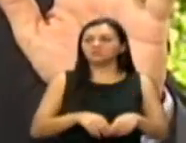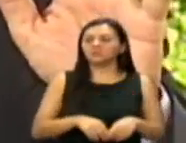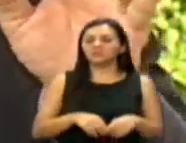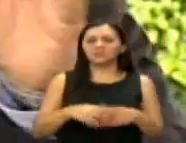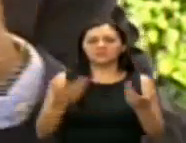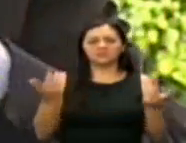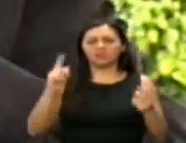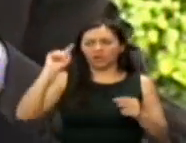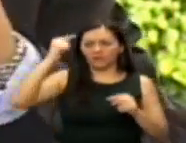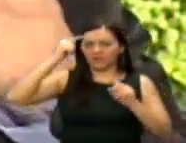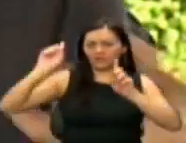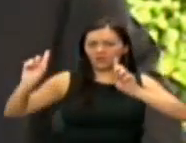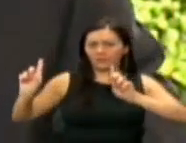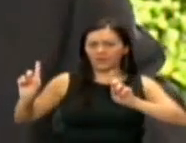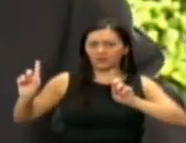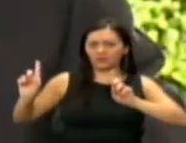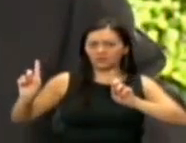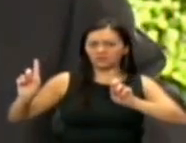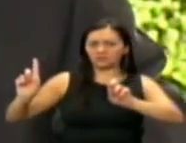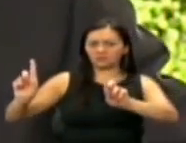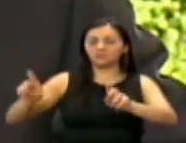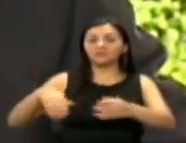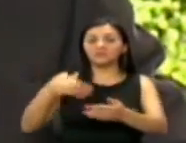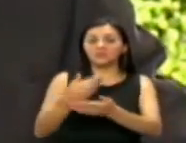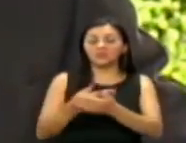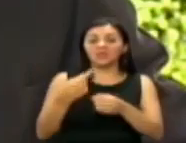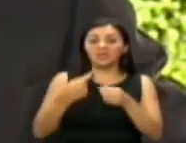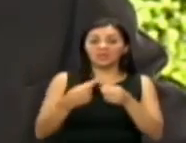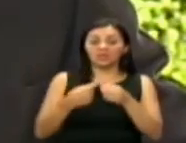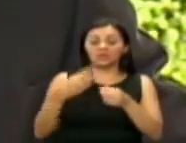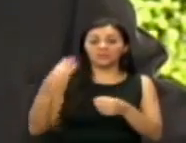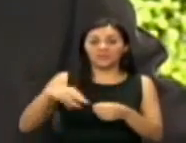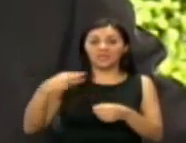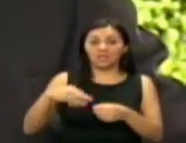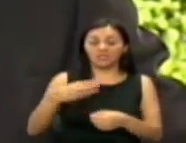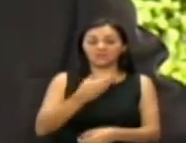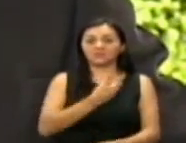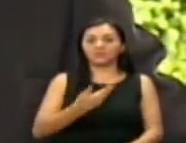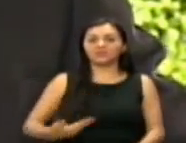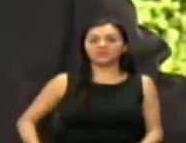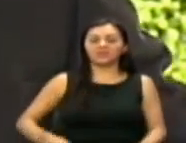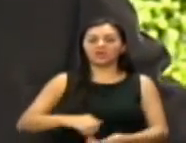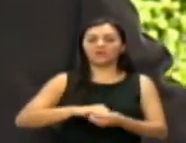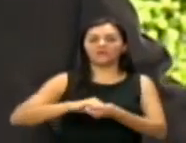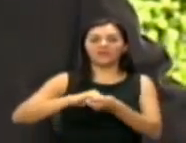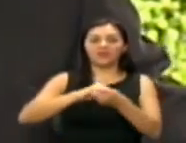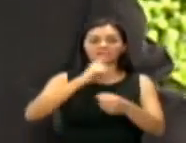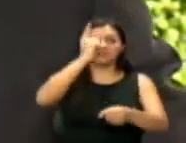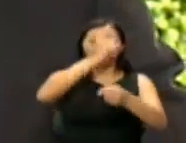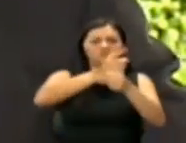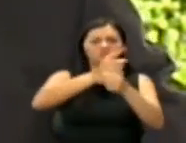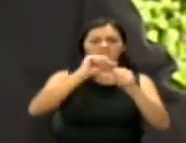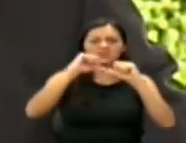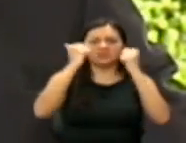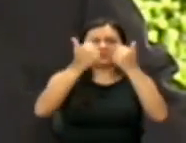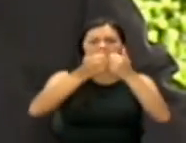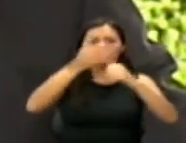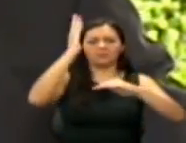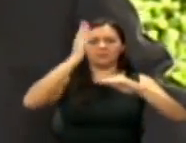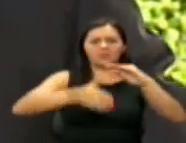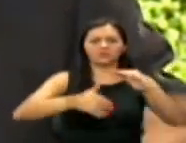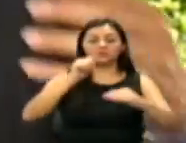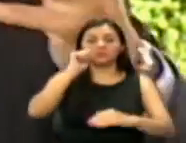gobierno aparte. Llegaron a Quito el día miércoles el presidente de la CONAIE y ordenamos a la Asamblea, damos plazo hasta mañana que archive las